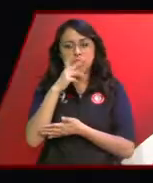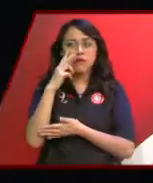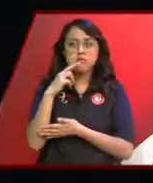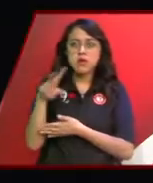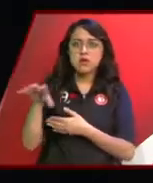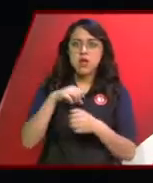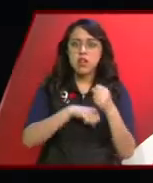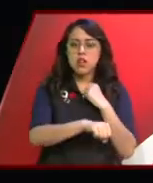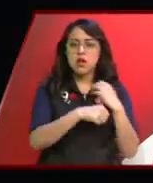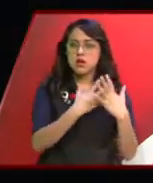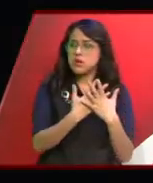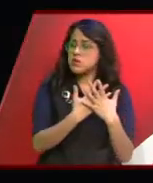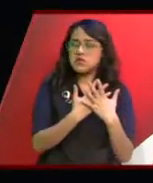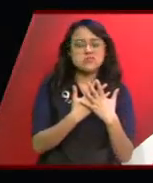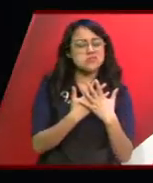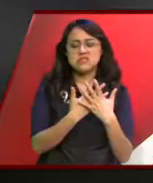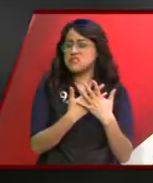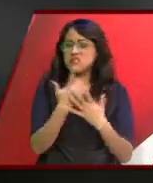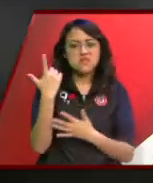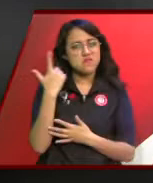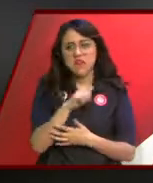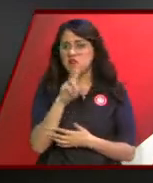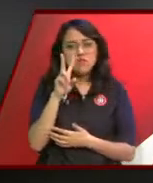cárcel, pues sí es algo ay, horrible.